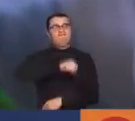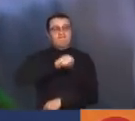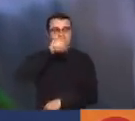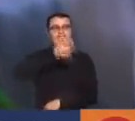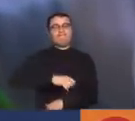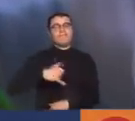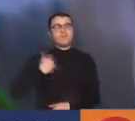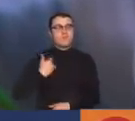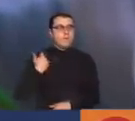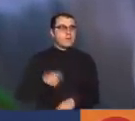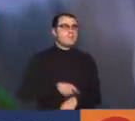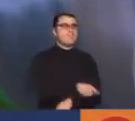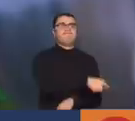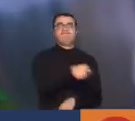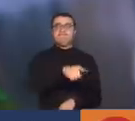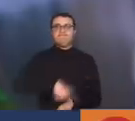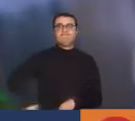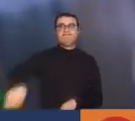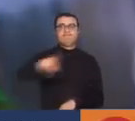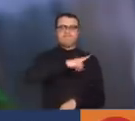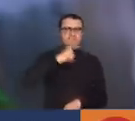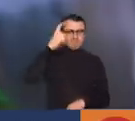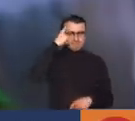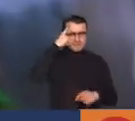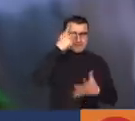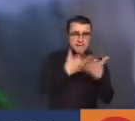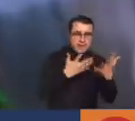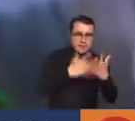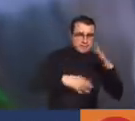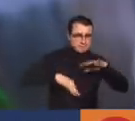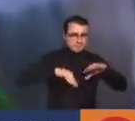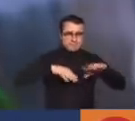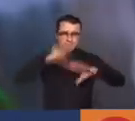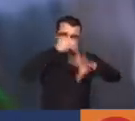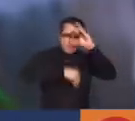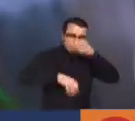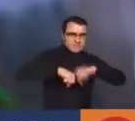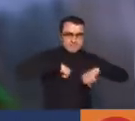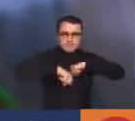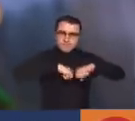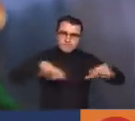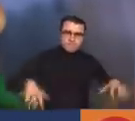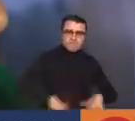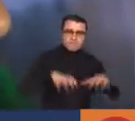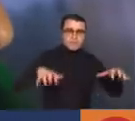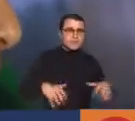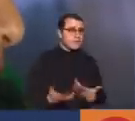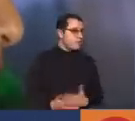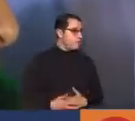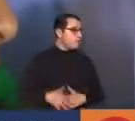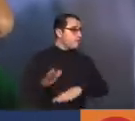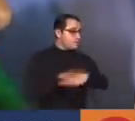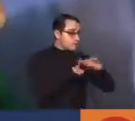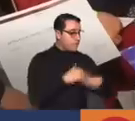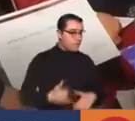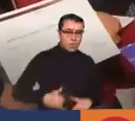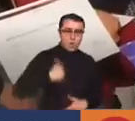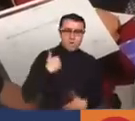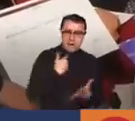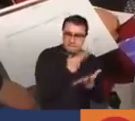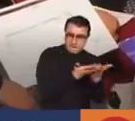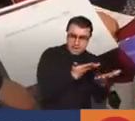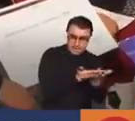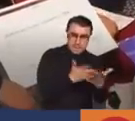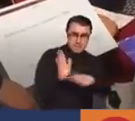muchos jóvenes sean pilas en matemática. Jóvenes, pues la matemática hoy hace todas